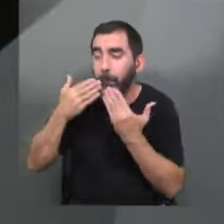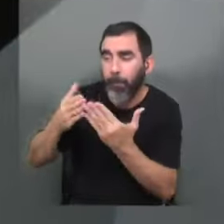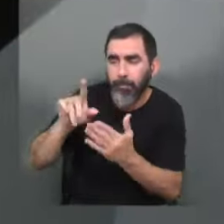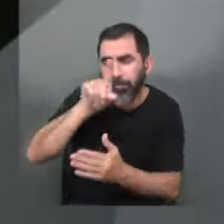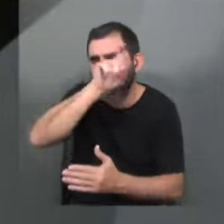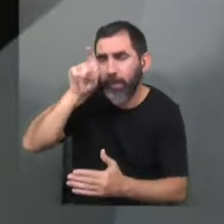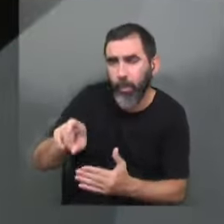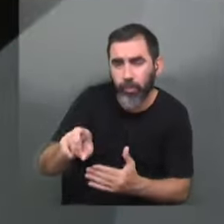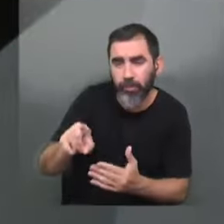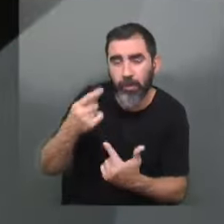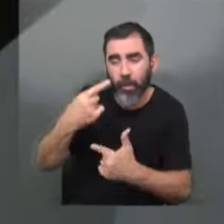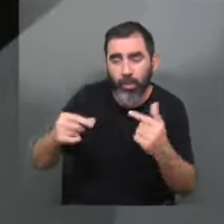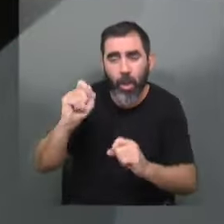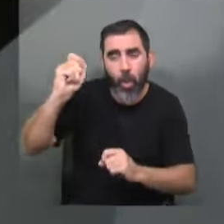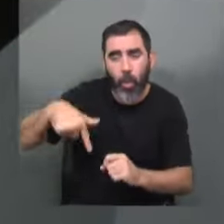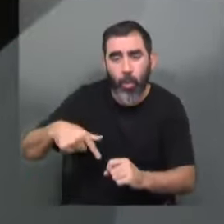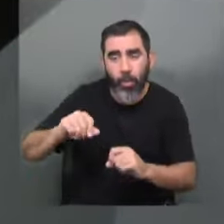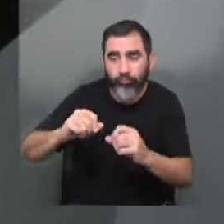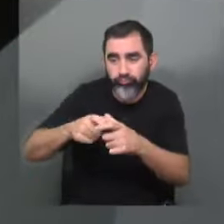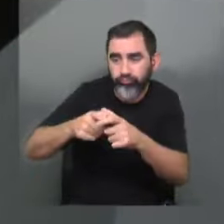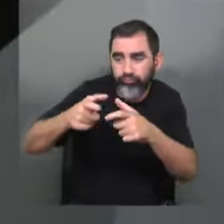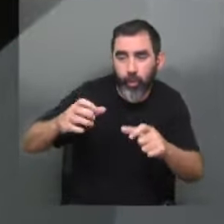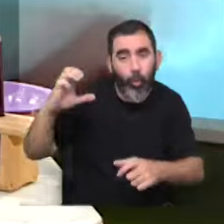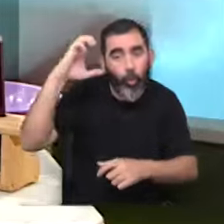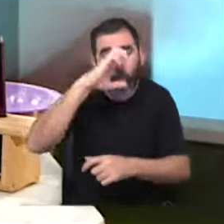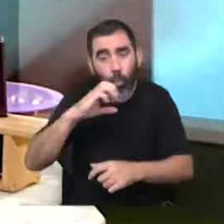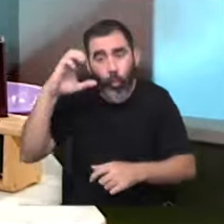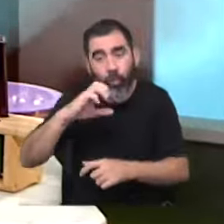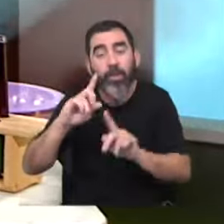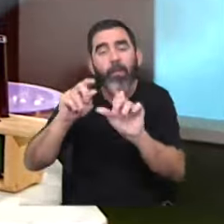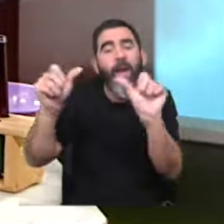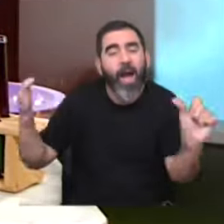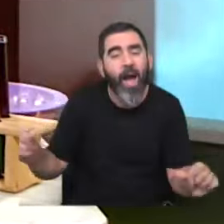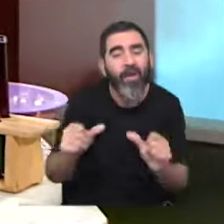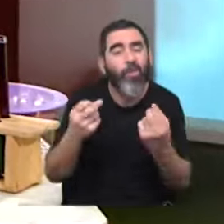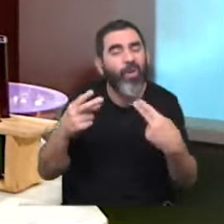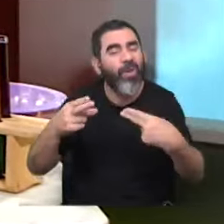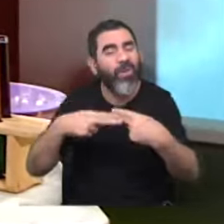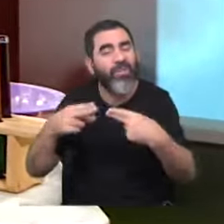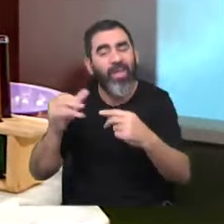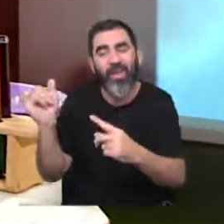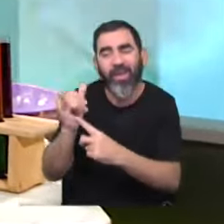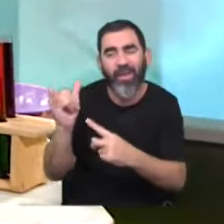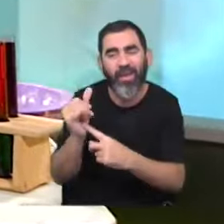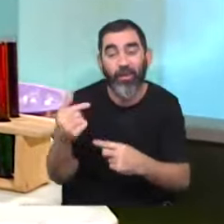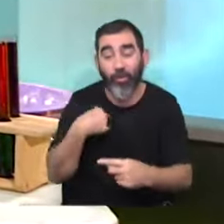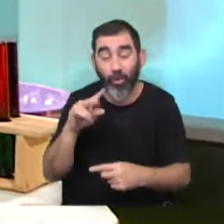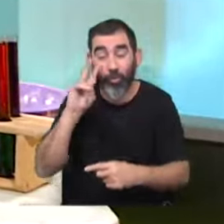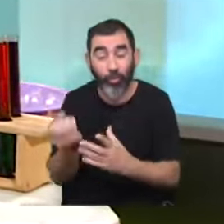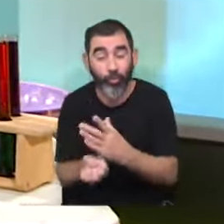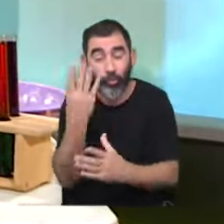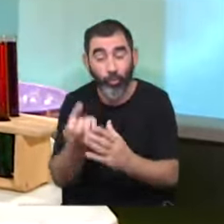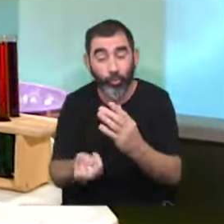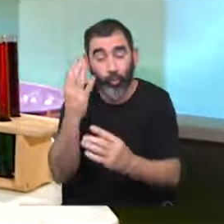cosas, cómo elementos comunes pueden terminar generando cosas tan curiosas. Exacto. Como... Y hacerlos, porque en internet, en YouTube, hay un montón. Yo misma en los posteos les